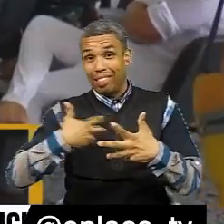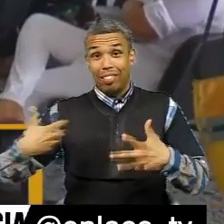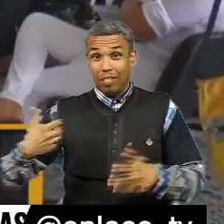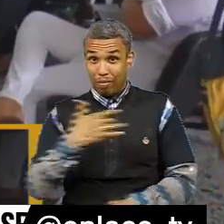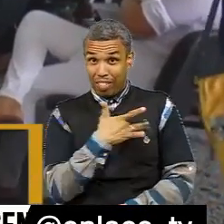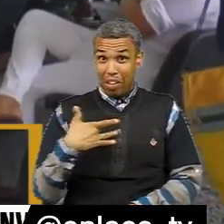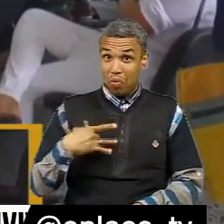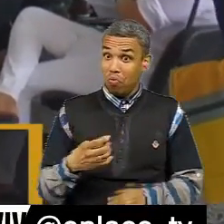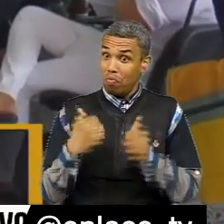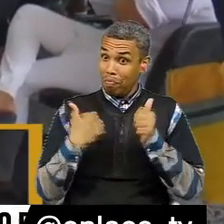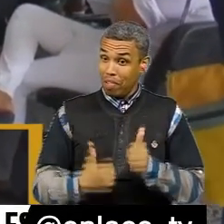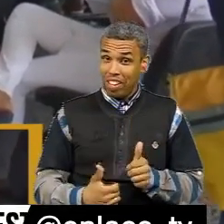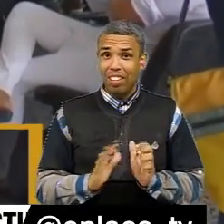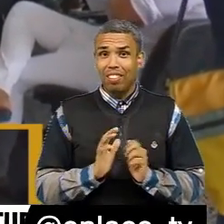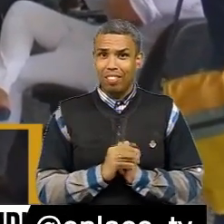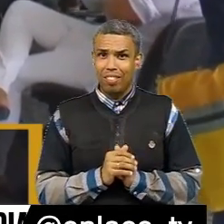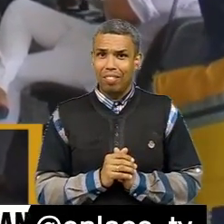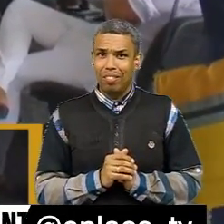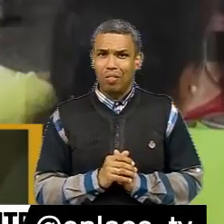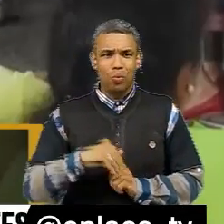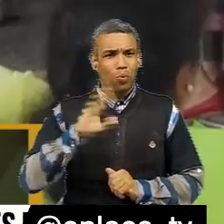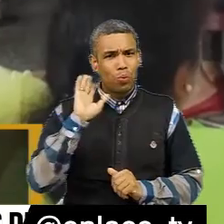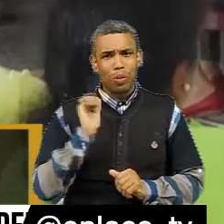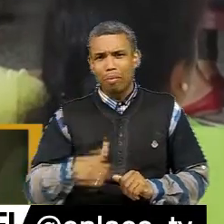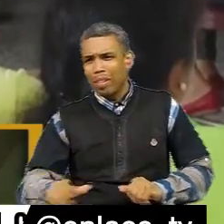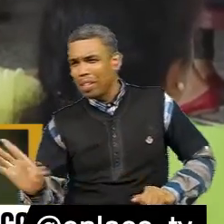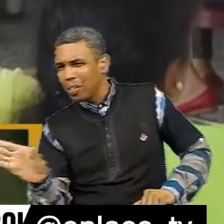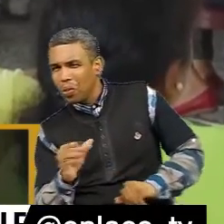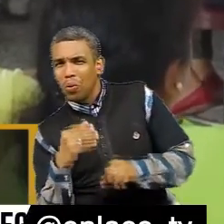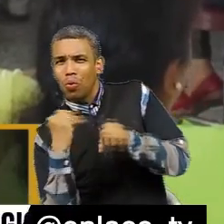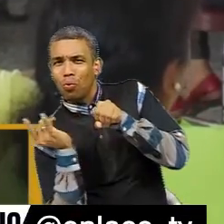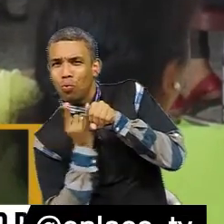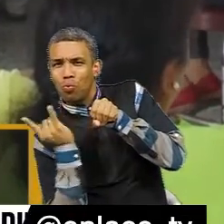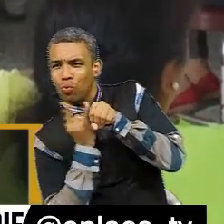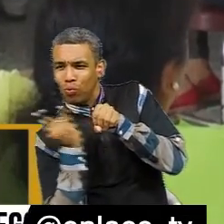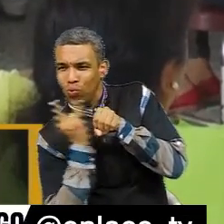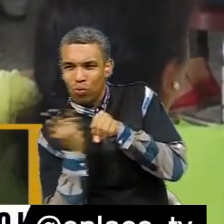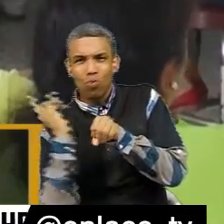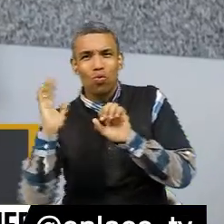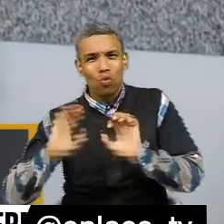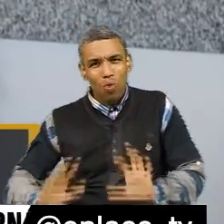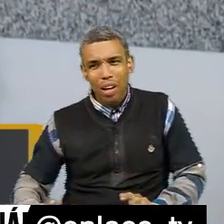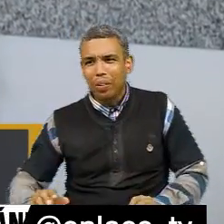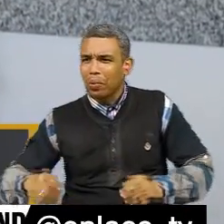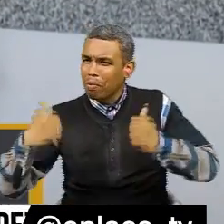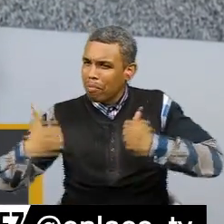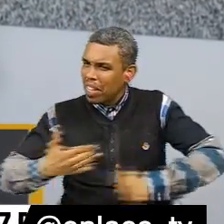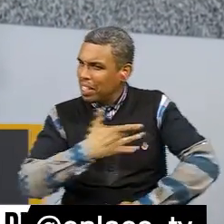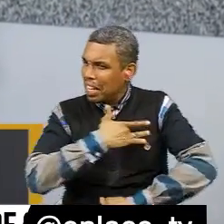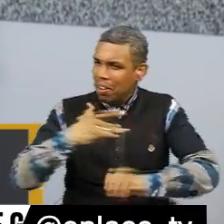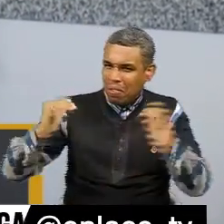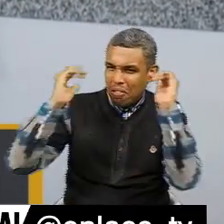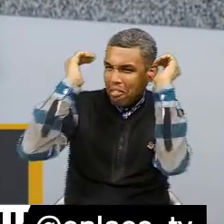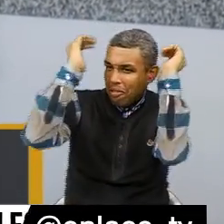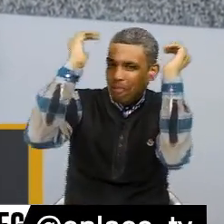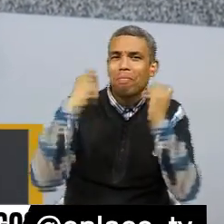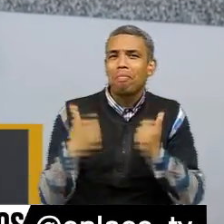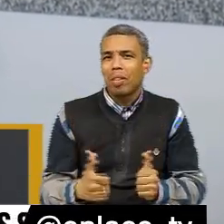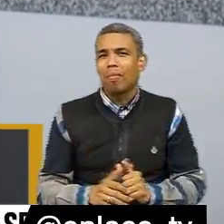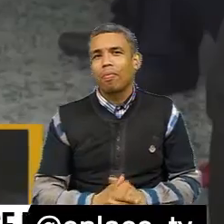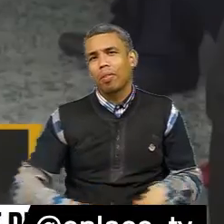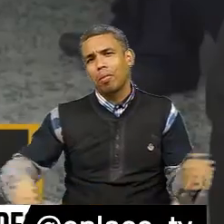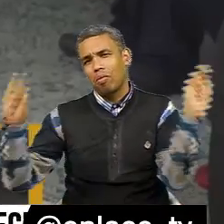trabajadores, que es como el espejo donde todo mundo se quiere ver, y que todo mundo quisiera que ese fuera el sistema, y ojalá todos